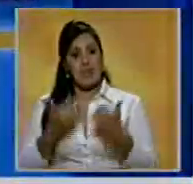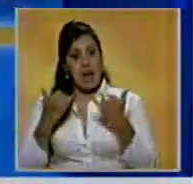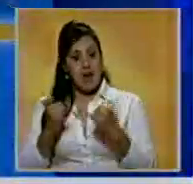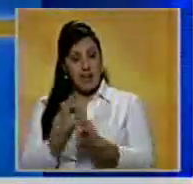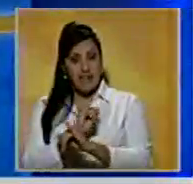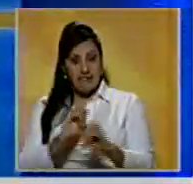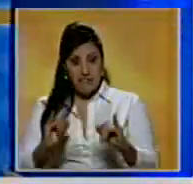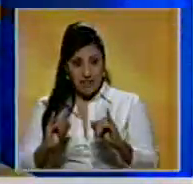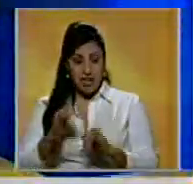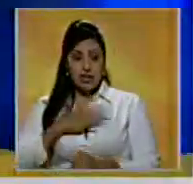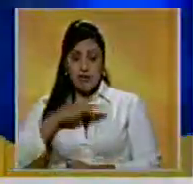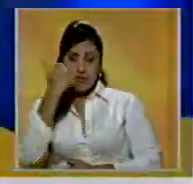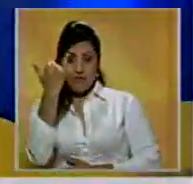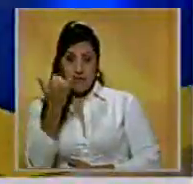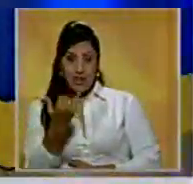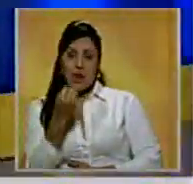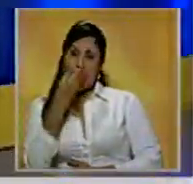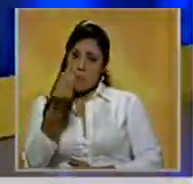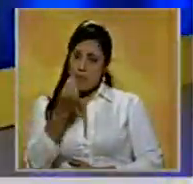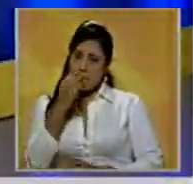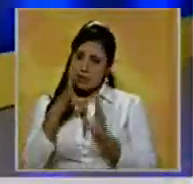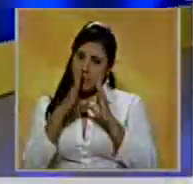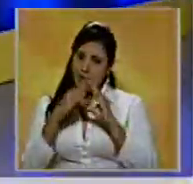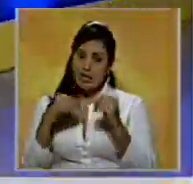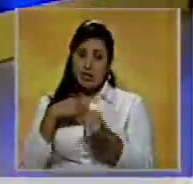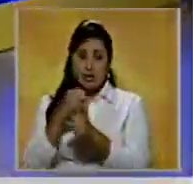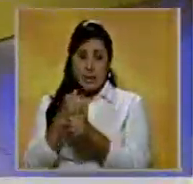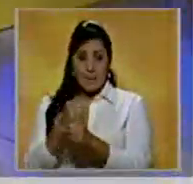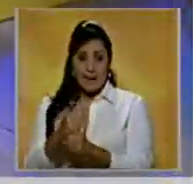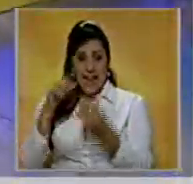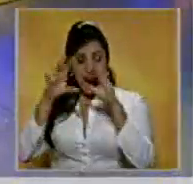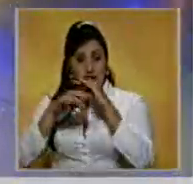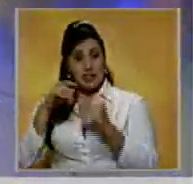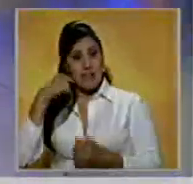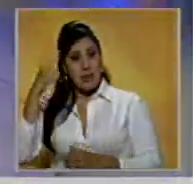llegamos al final. Yo soy Federica Guzmán, buen provecho para todos y los espero esta noche aquí en Estrenos y Estrellas.